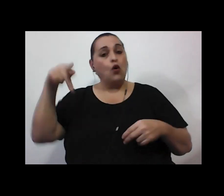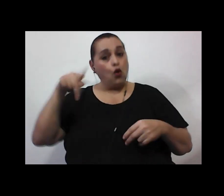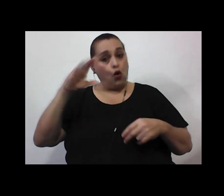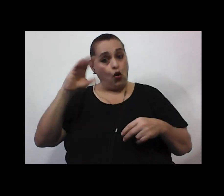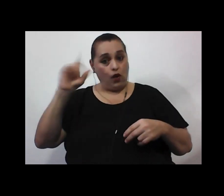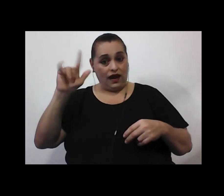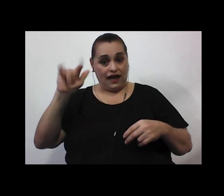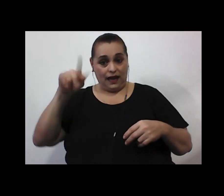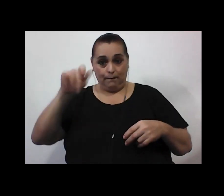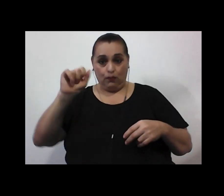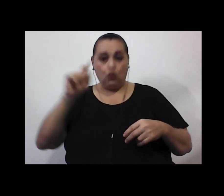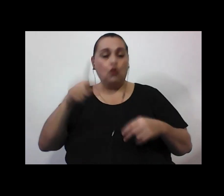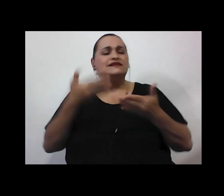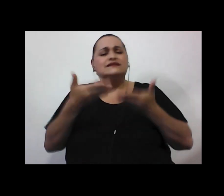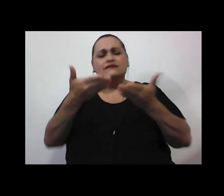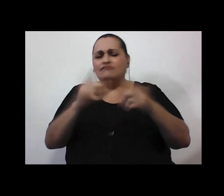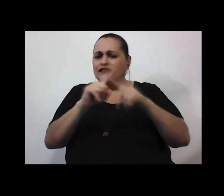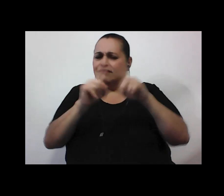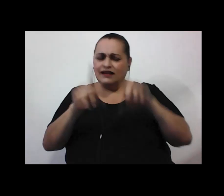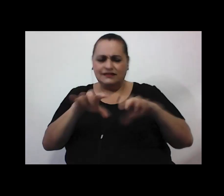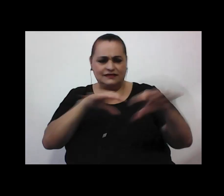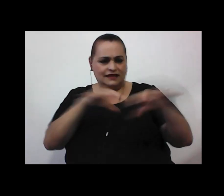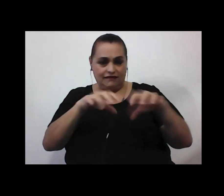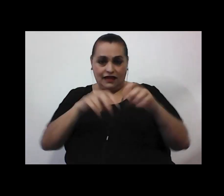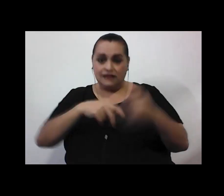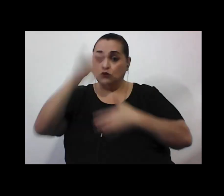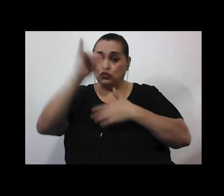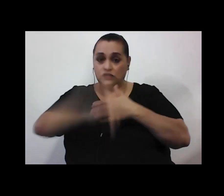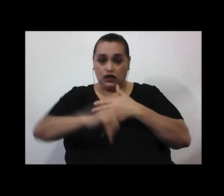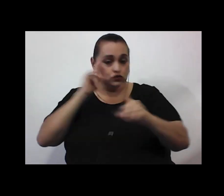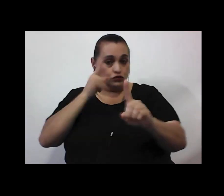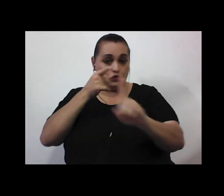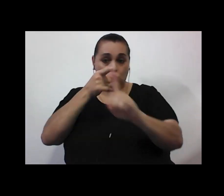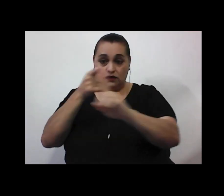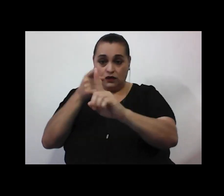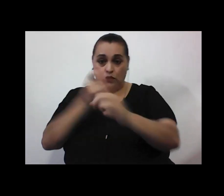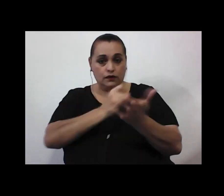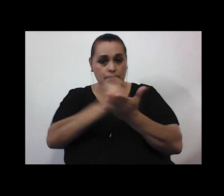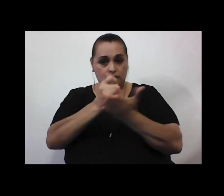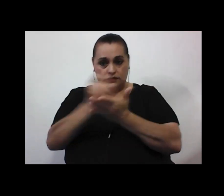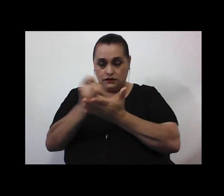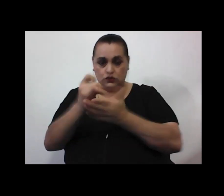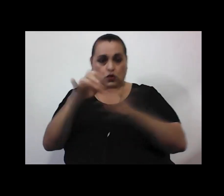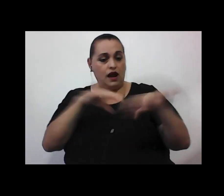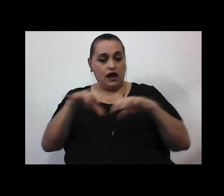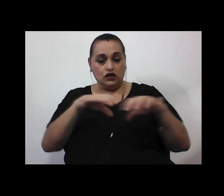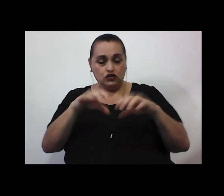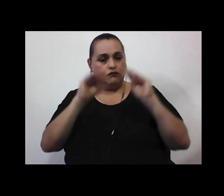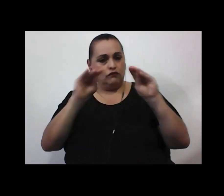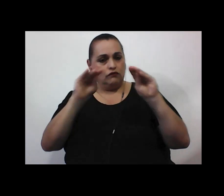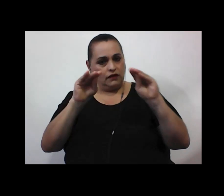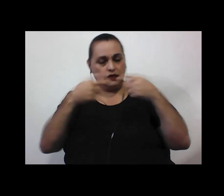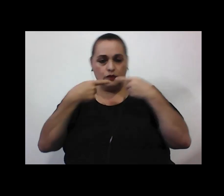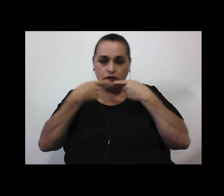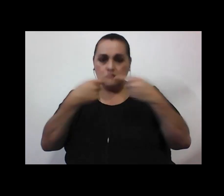generan diversas actividades y proyectos orientados a la investigación, la acción formativa y la